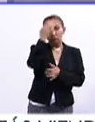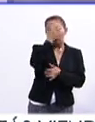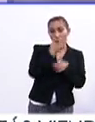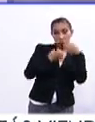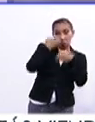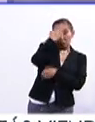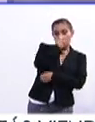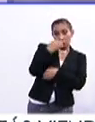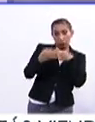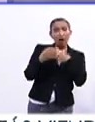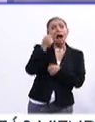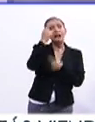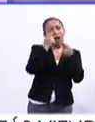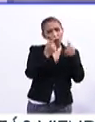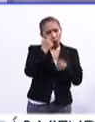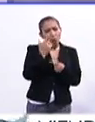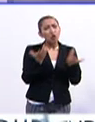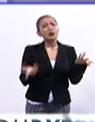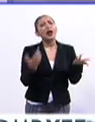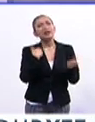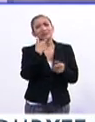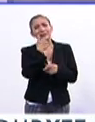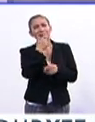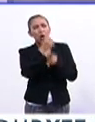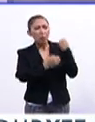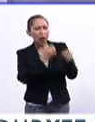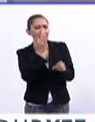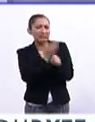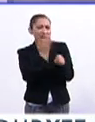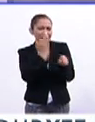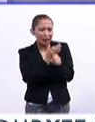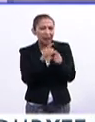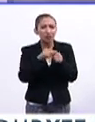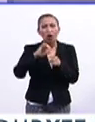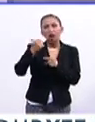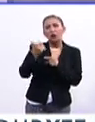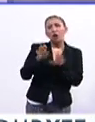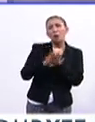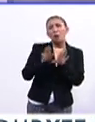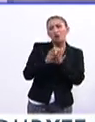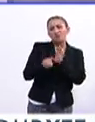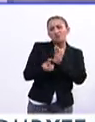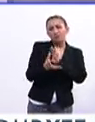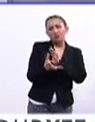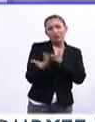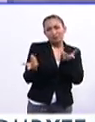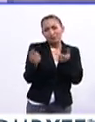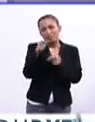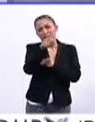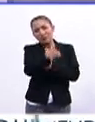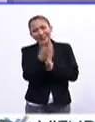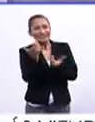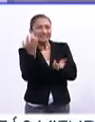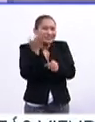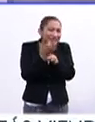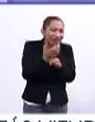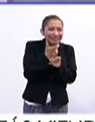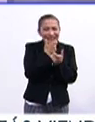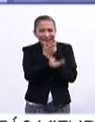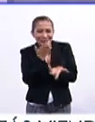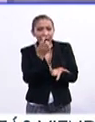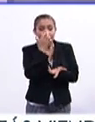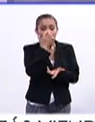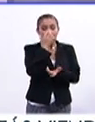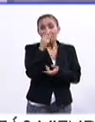hay comedias ligeras medio alburera pica pica pico son hasta el 9